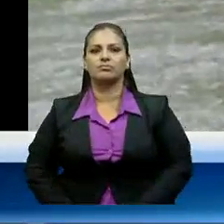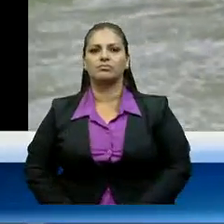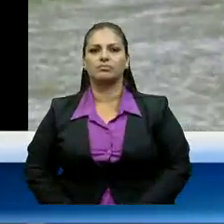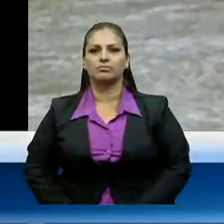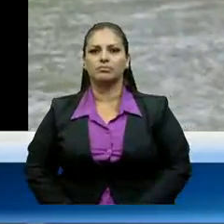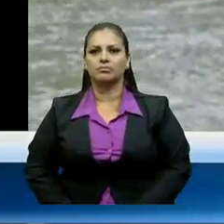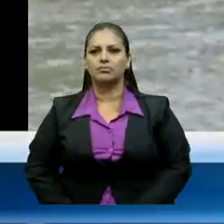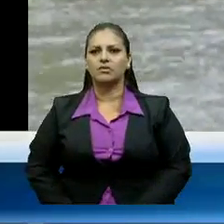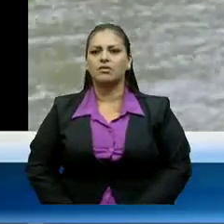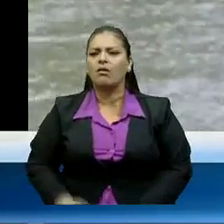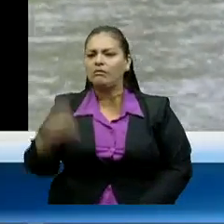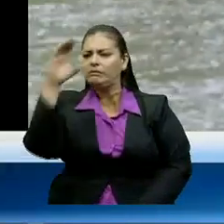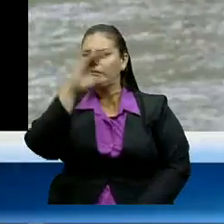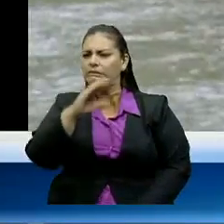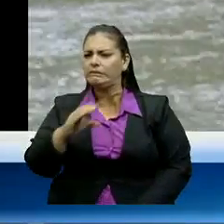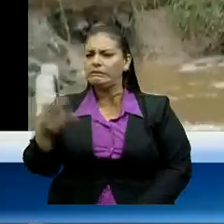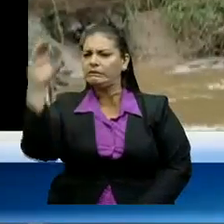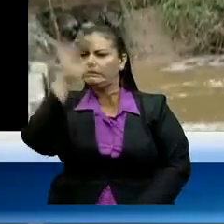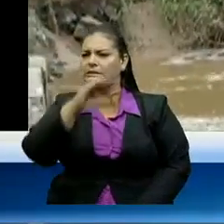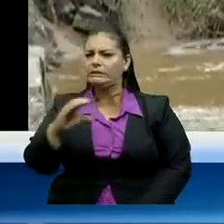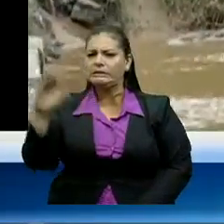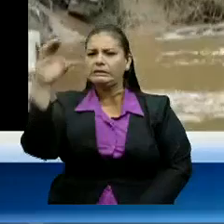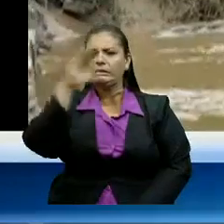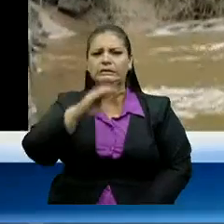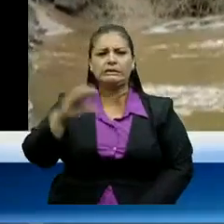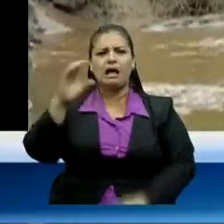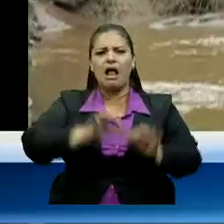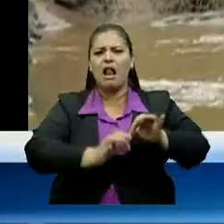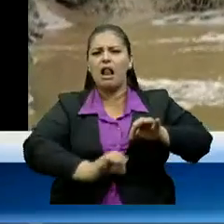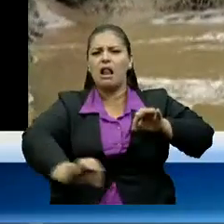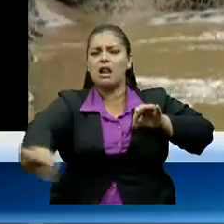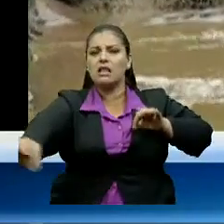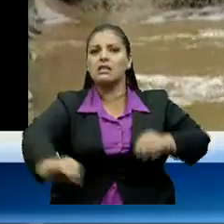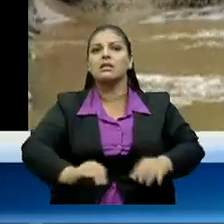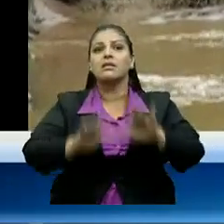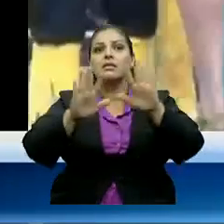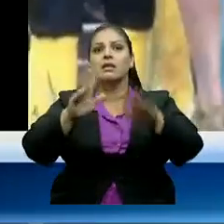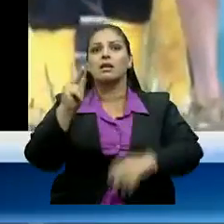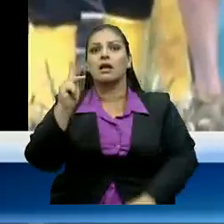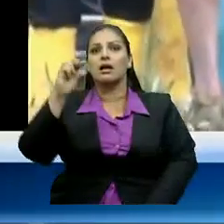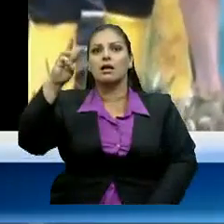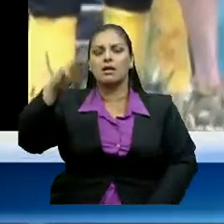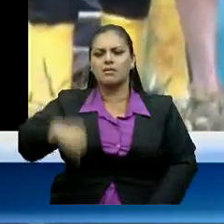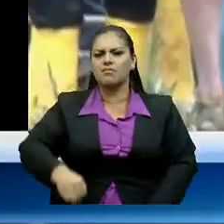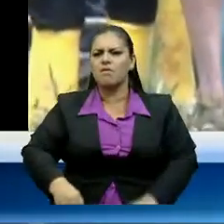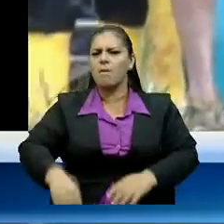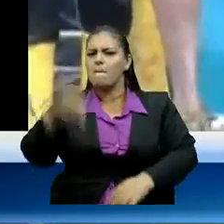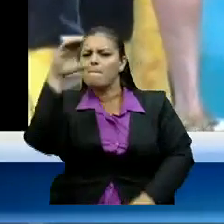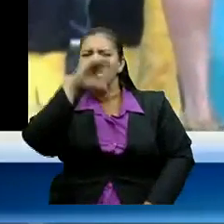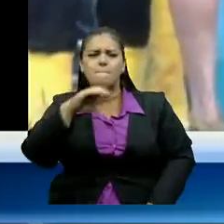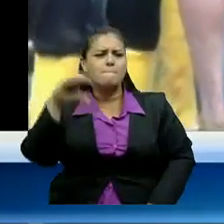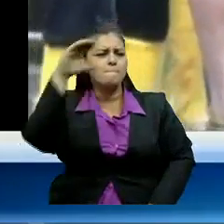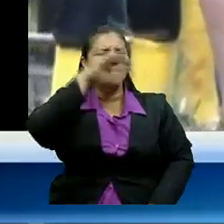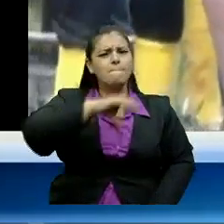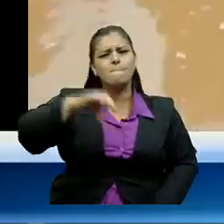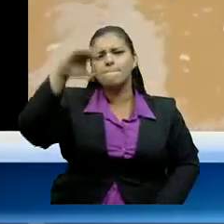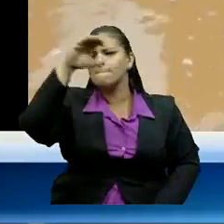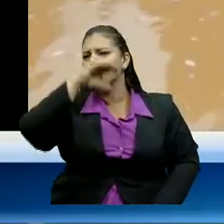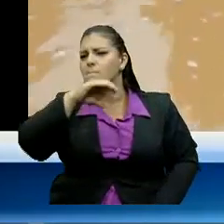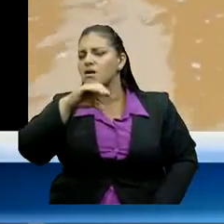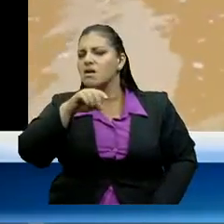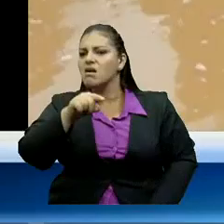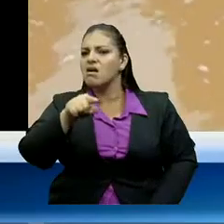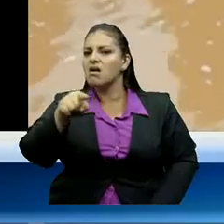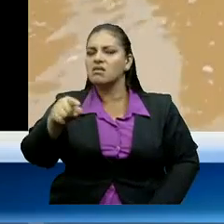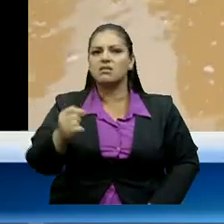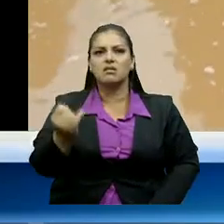recorrieron más de 10 kilómetros hasta llegar a la represa de Tagüín en el cantón Arenillas, donde divisaron el cuerpo entre la maleza. El cuerpo se